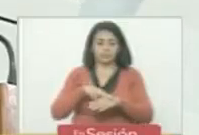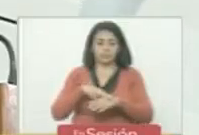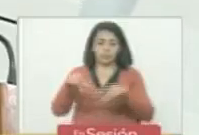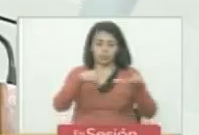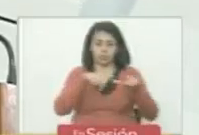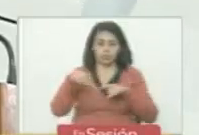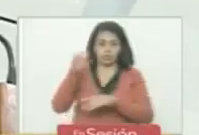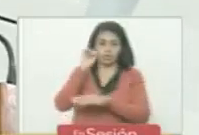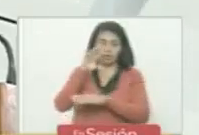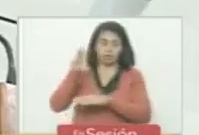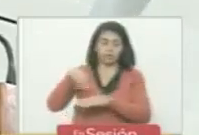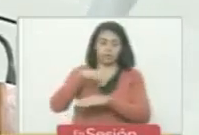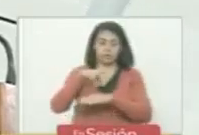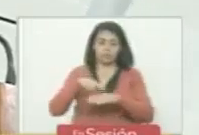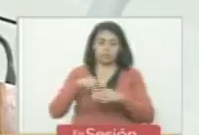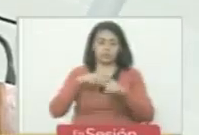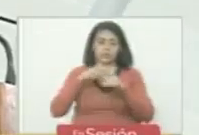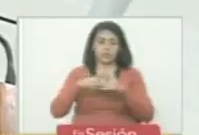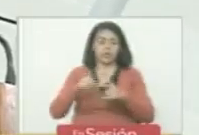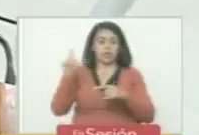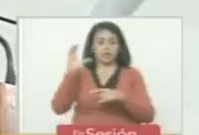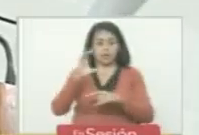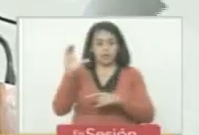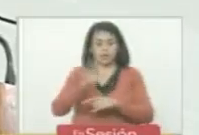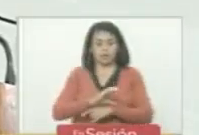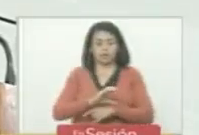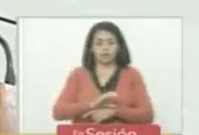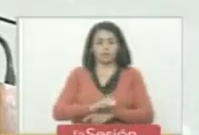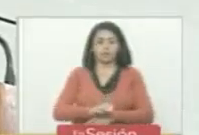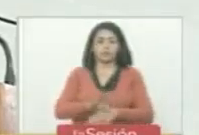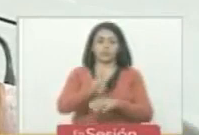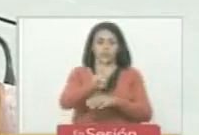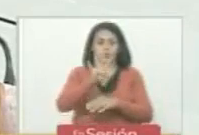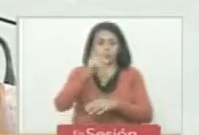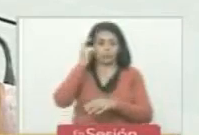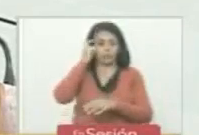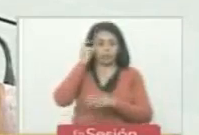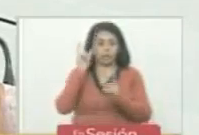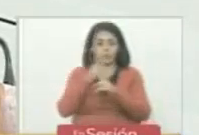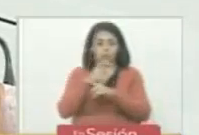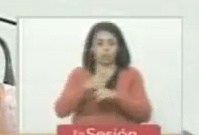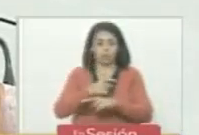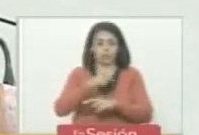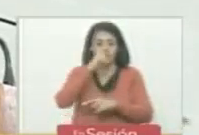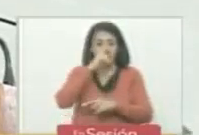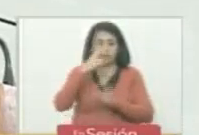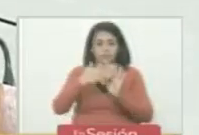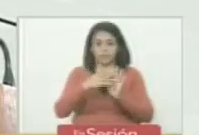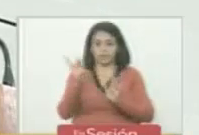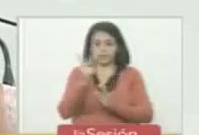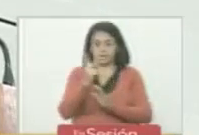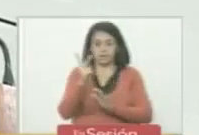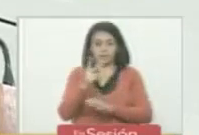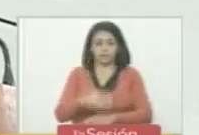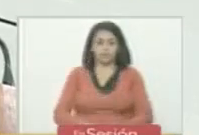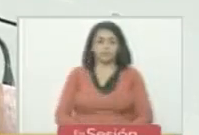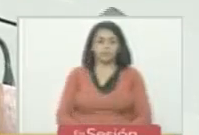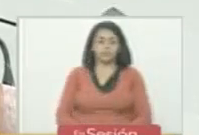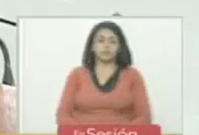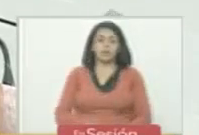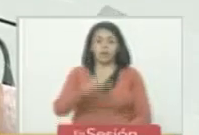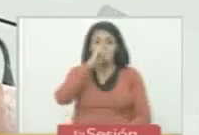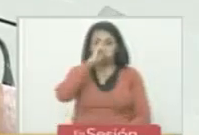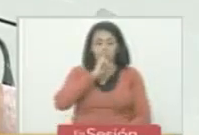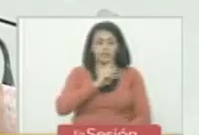la Asamblea Nacional, en Caracas, a los 4 días del mes de agosto del 2022,